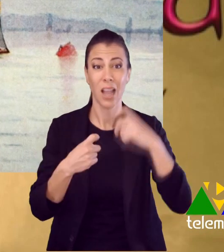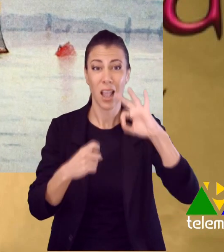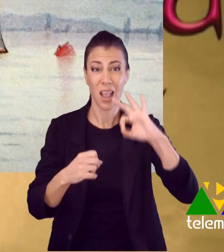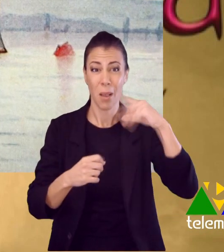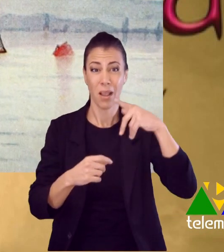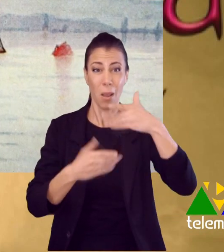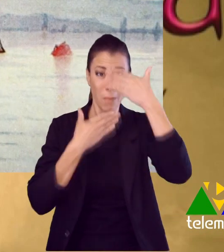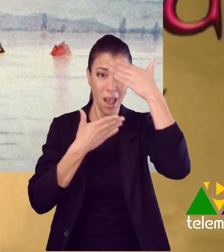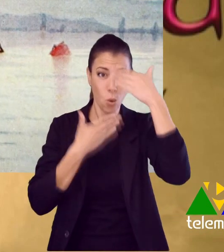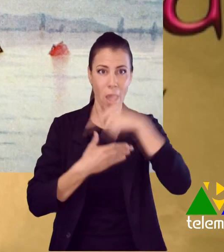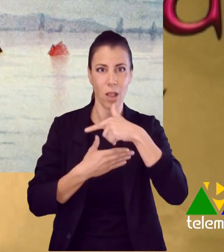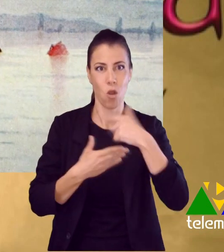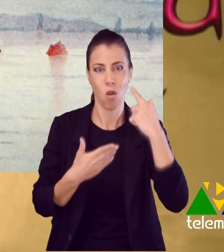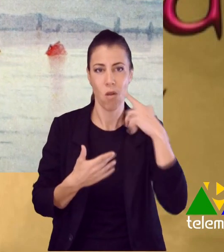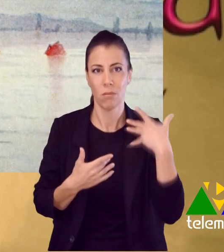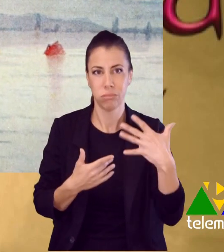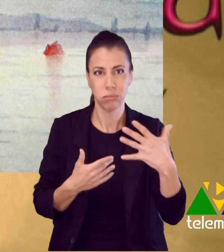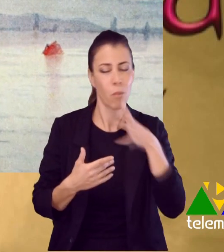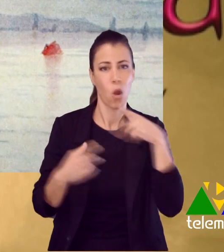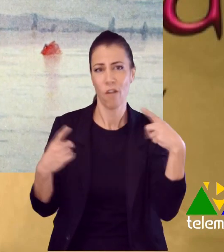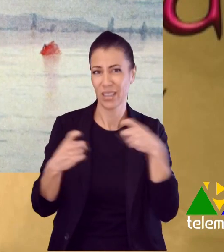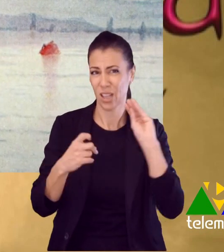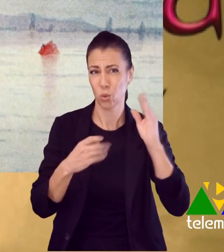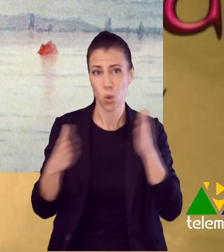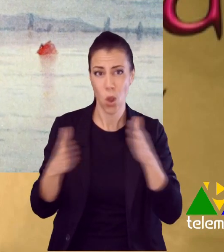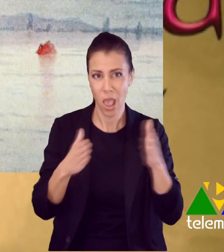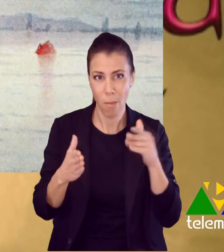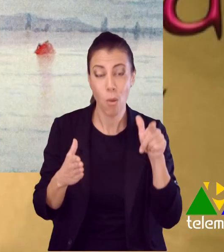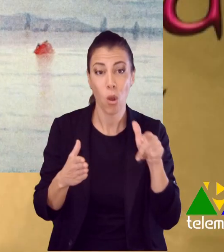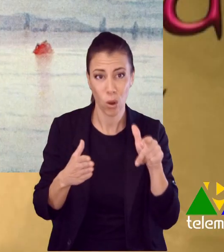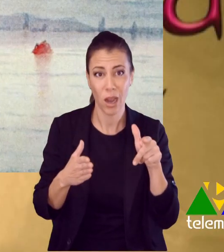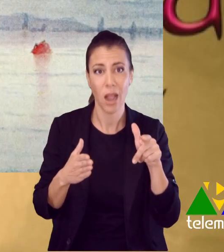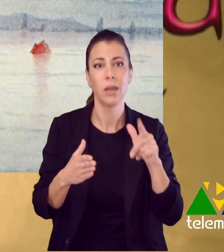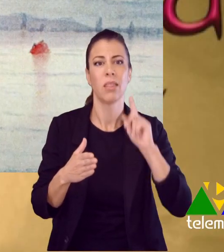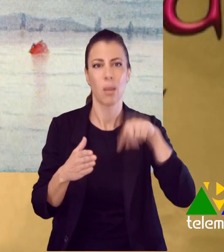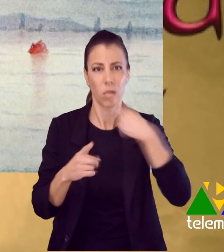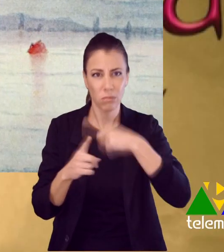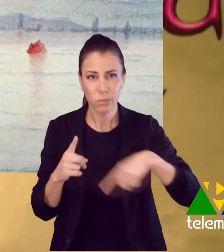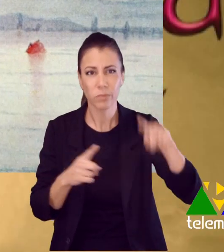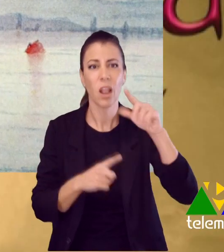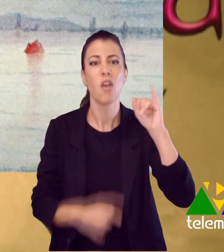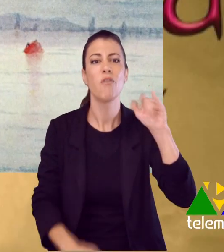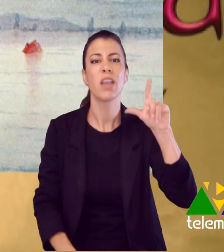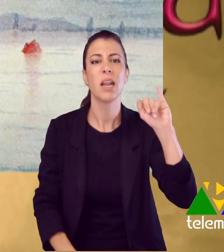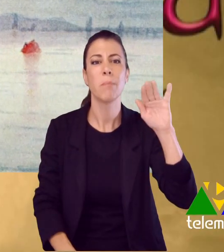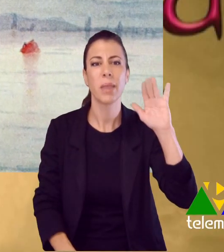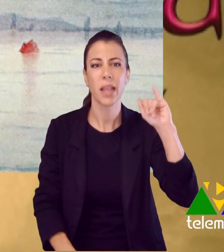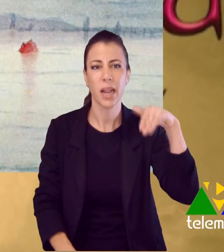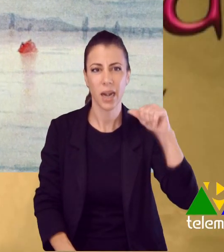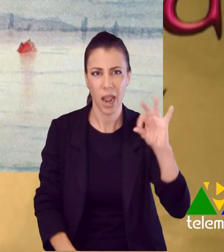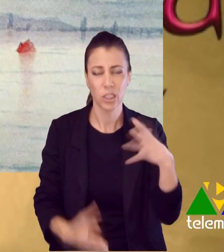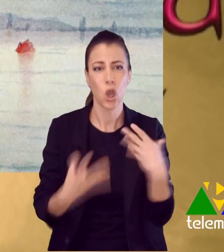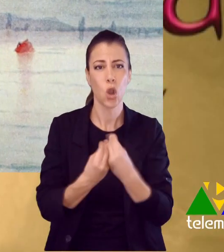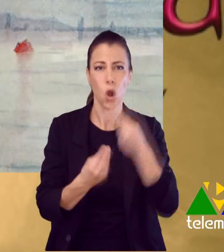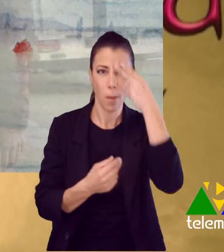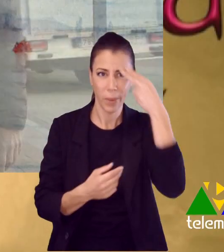héroe también con las batallas que tuvo en su época, estuvo destinado en Filipinas, contra los piratas en Filipinas, es decir, que